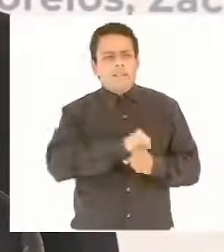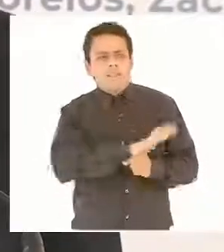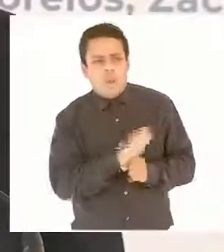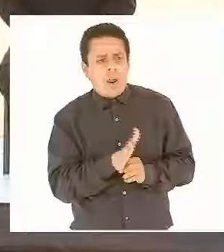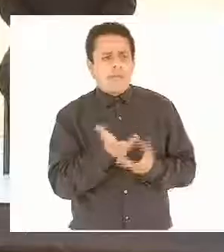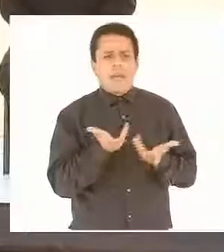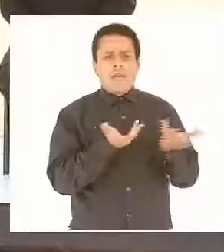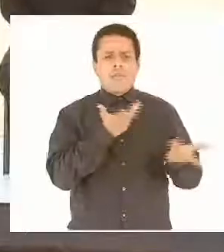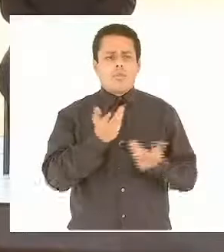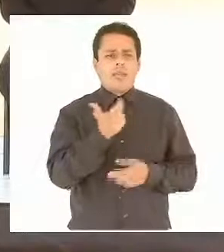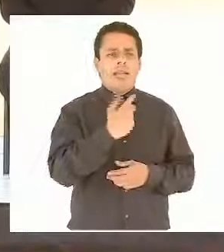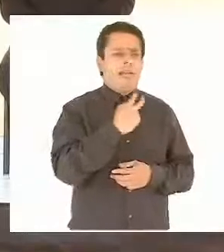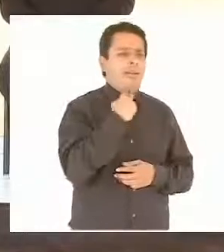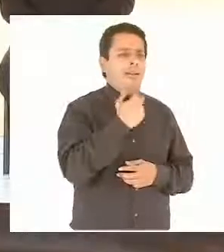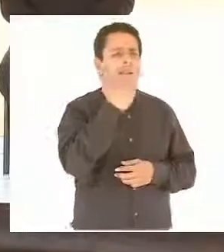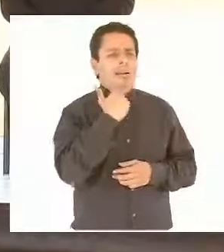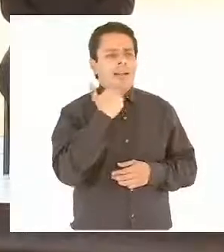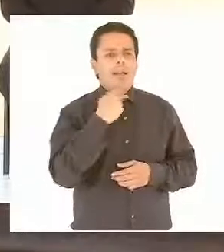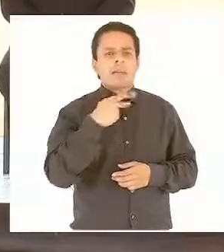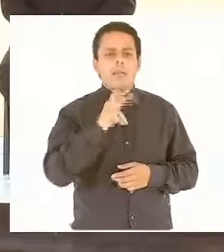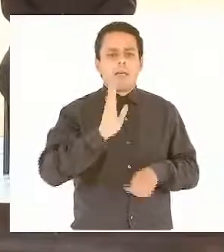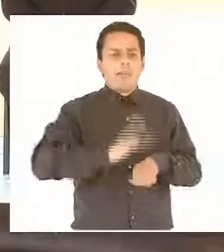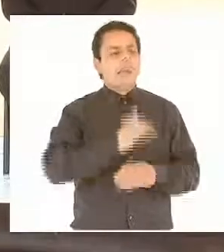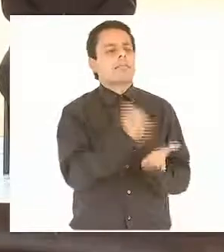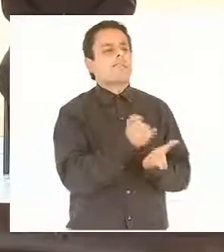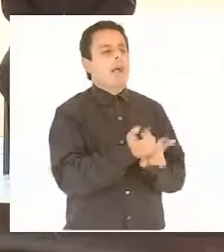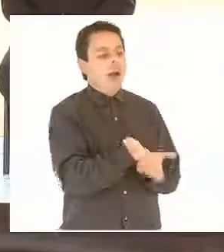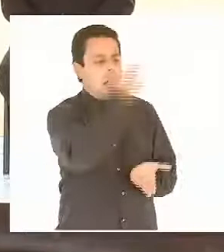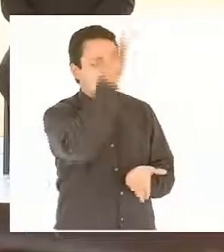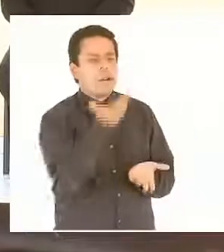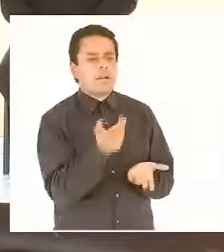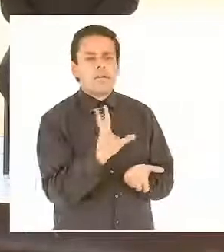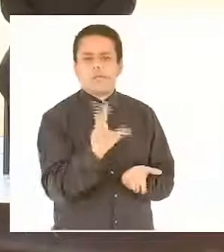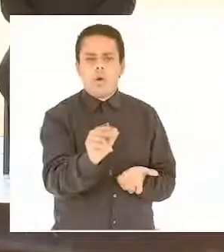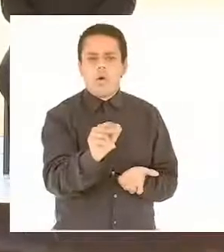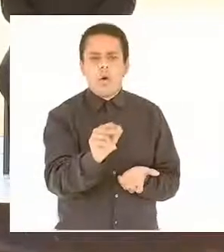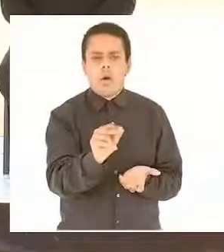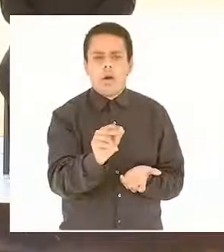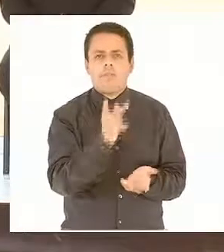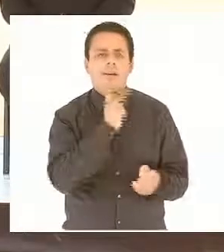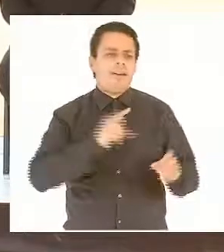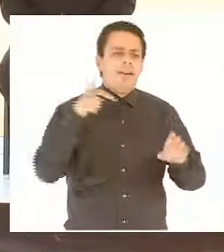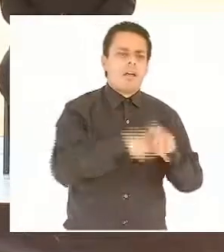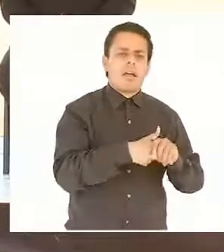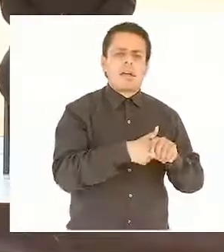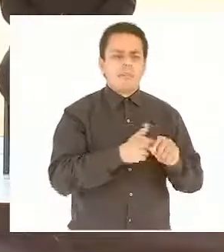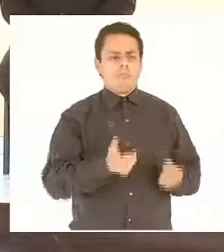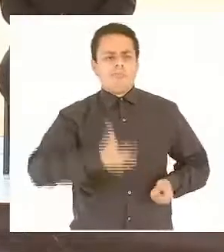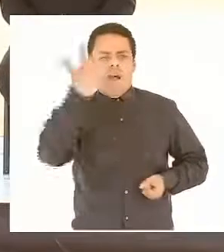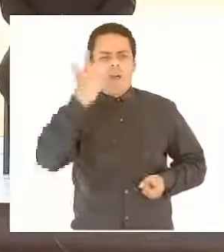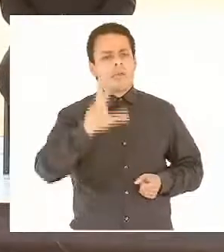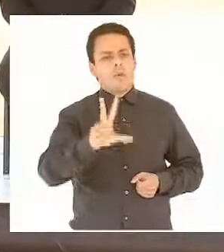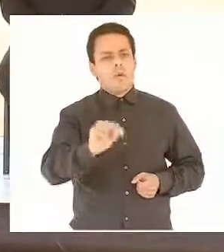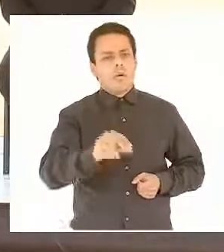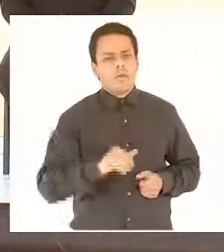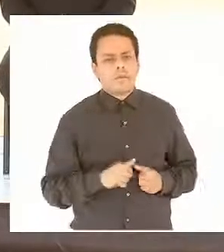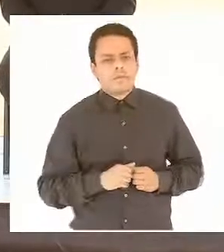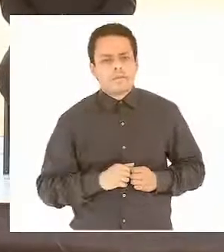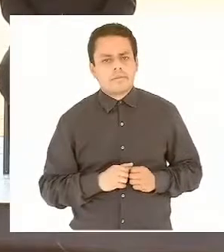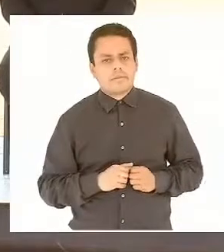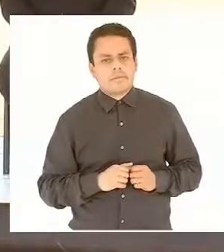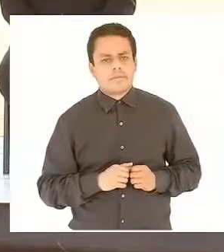económica, sin aumentar impuestos, sin gasolinazos,